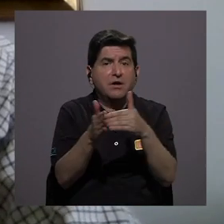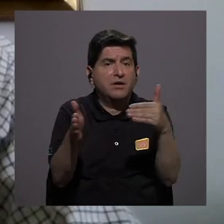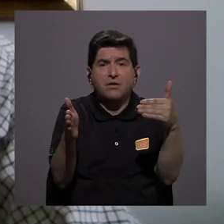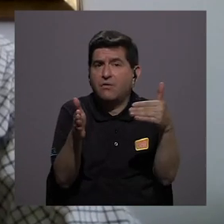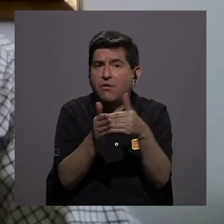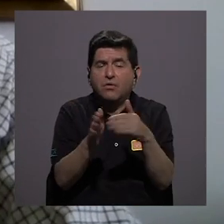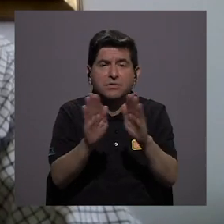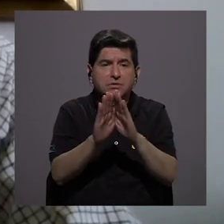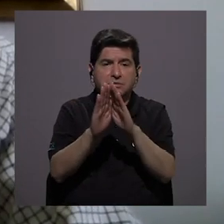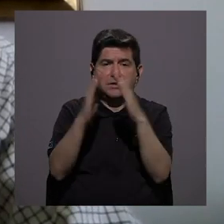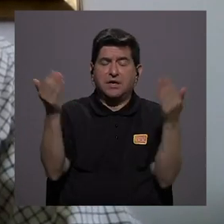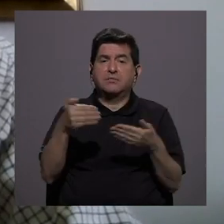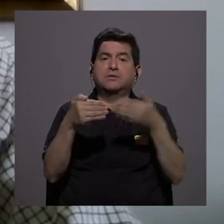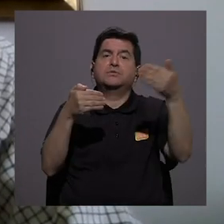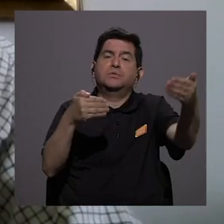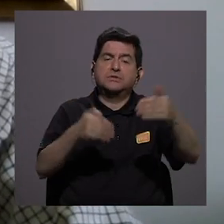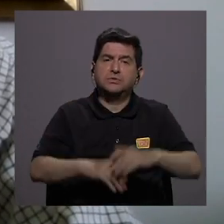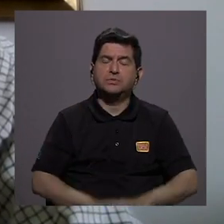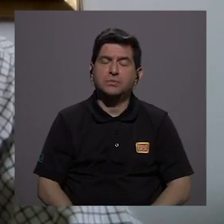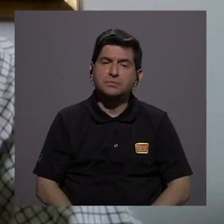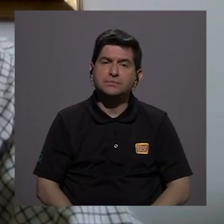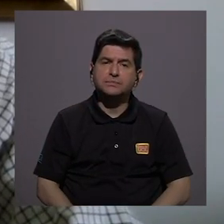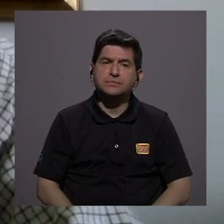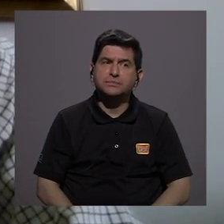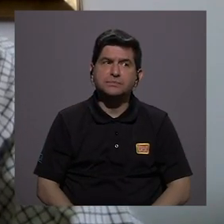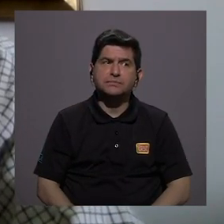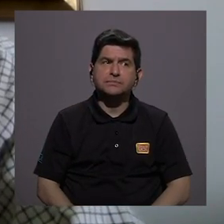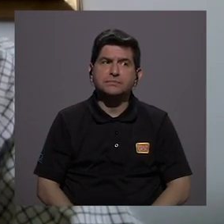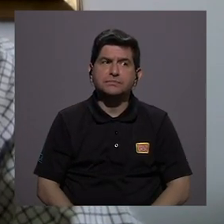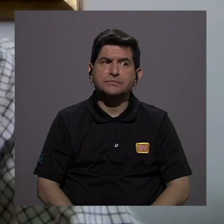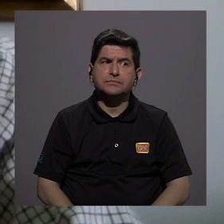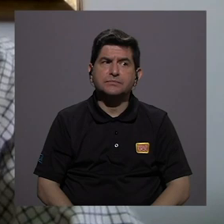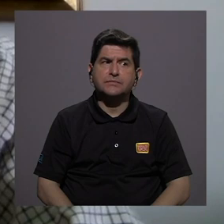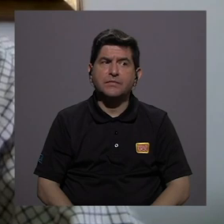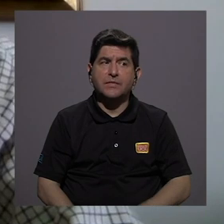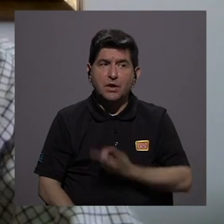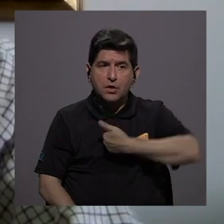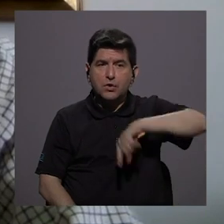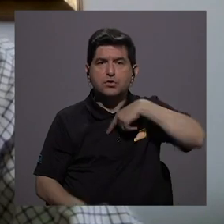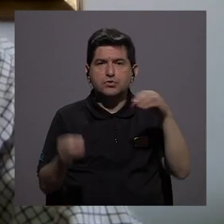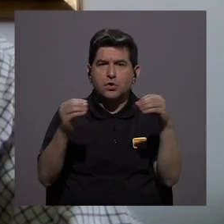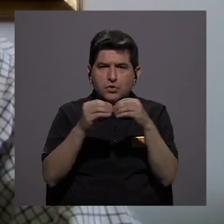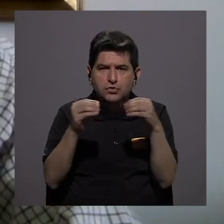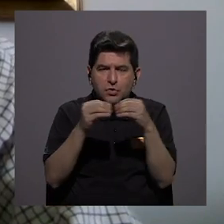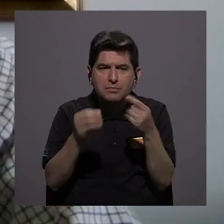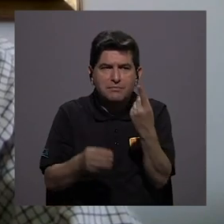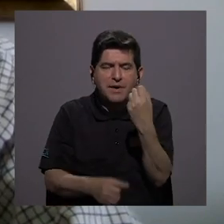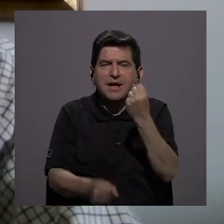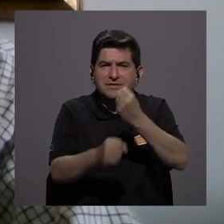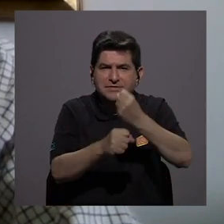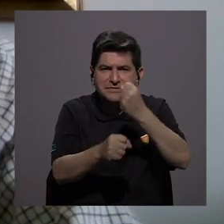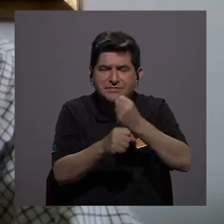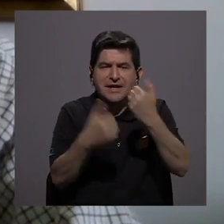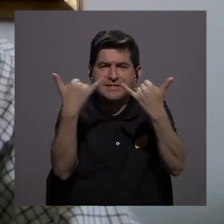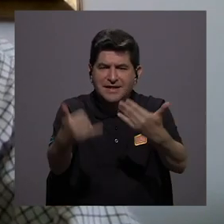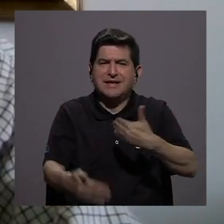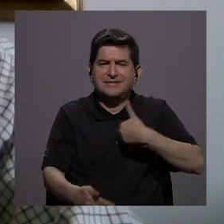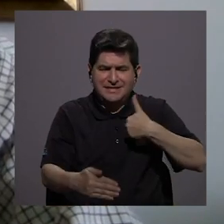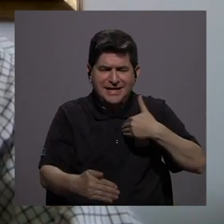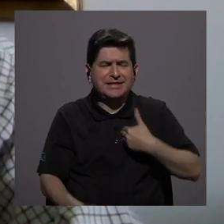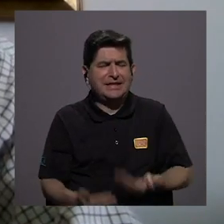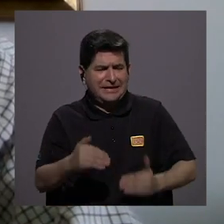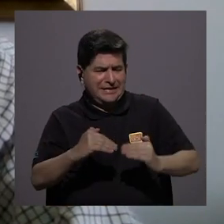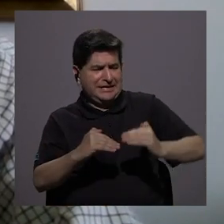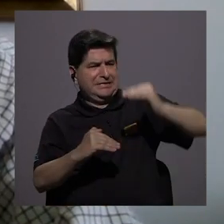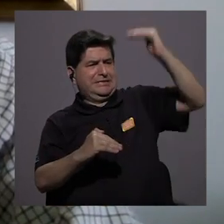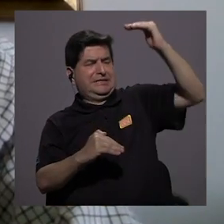vez abrirse. Y entonces, es decir, estamos con mucho más desempleo, que ya lo teníamos muy alto,